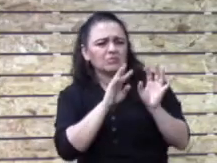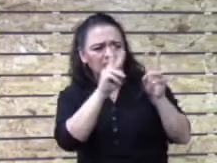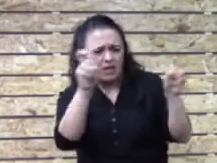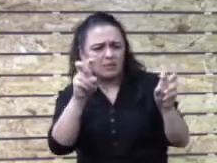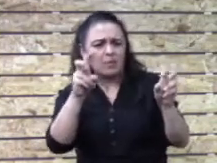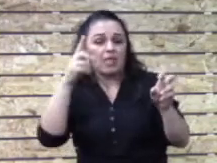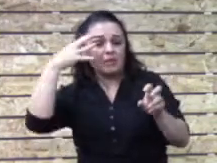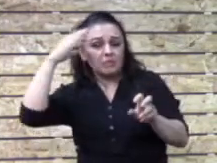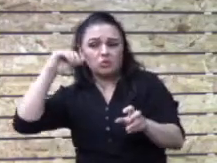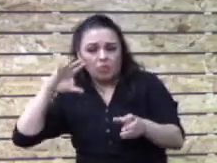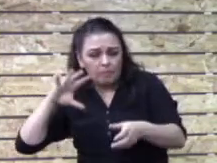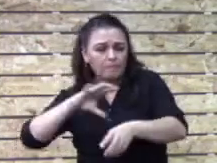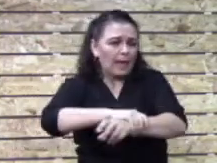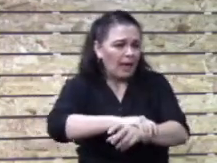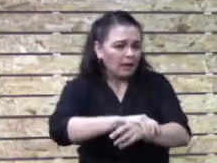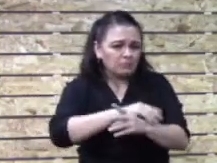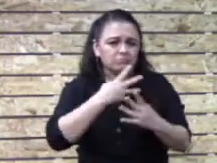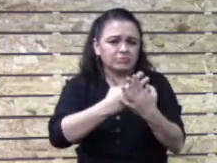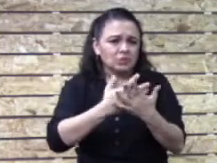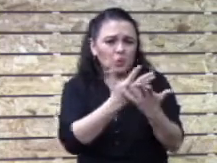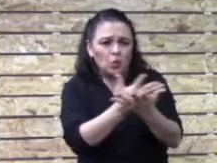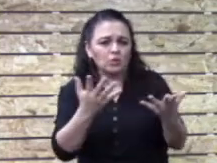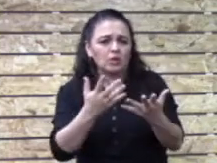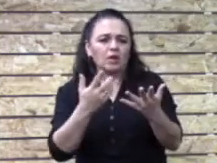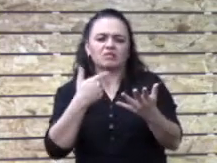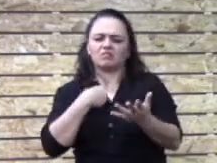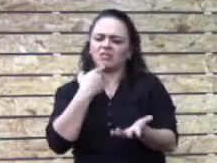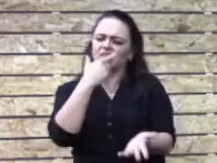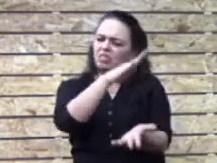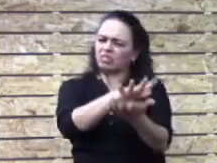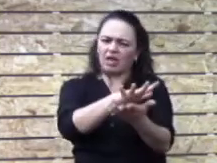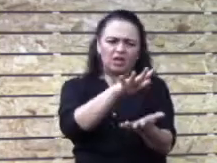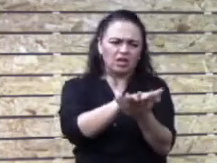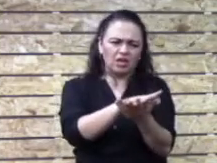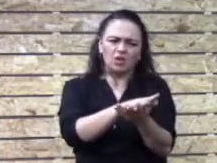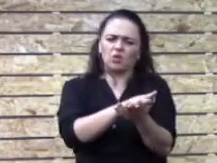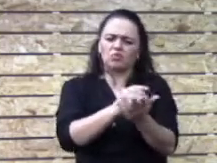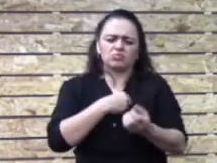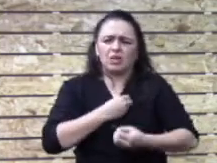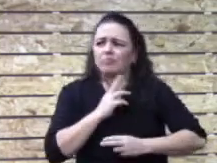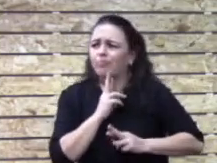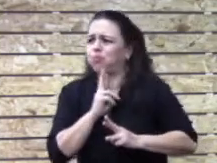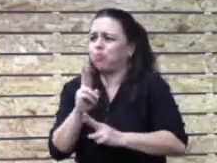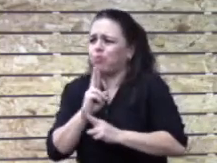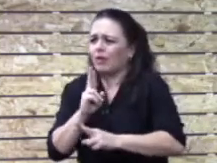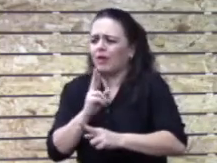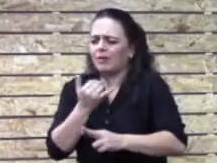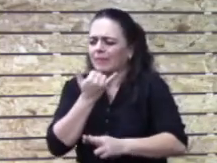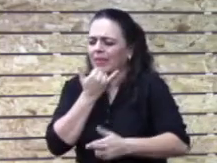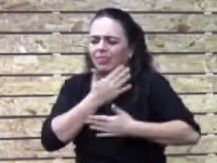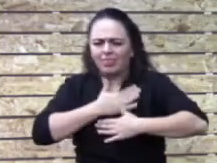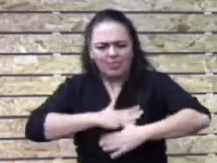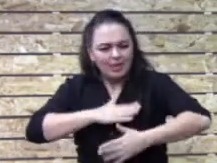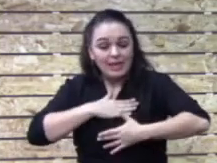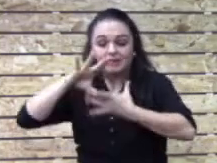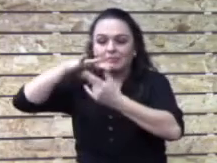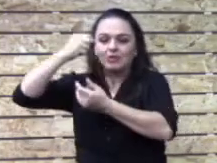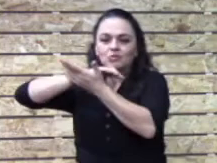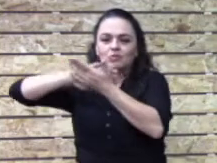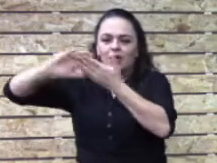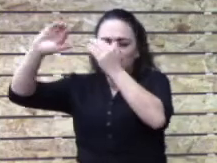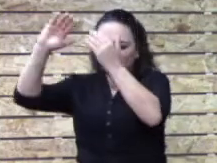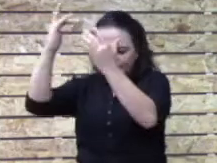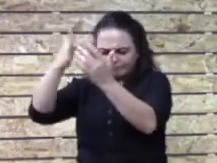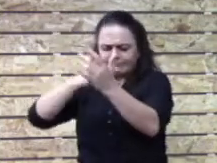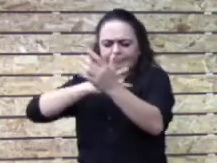lo que van a decir, es decir, no preparen el sermón, porque el Espíritu Santo les dará en ese momento qué es lo que deben